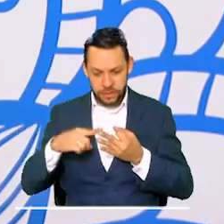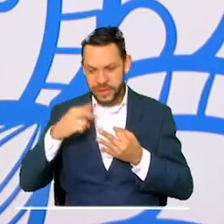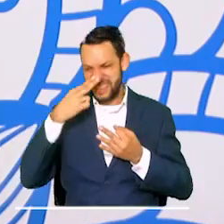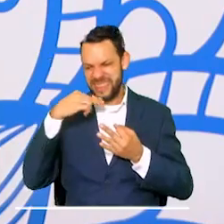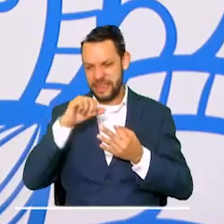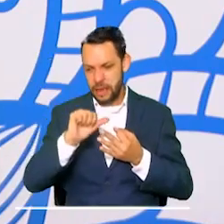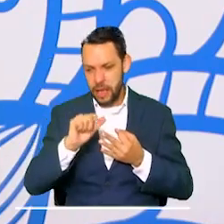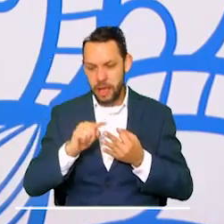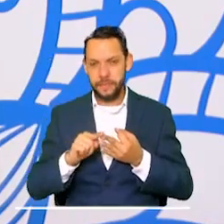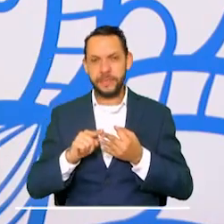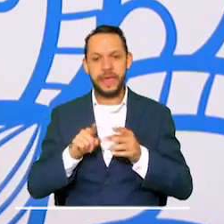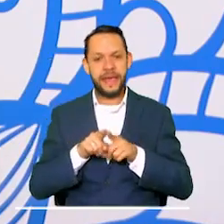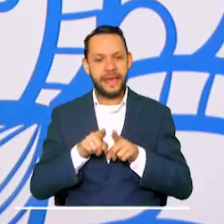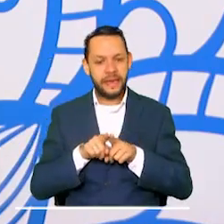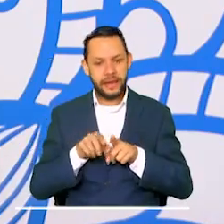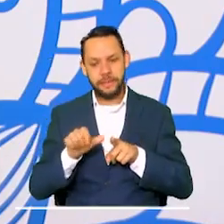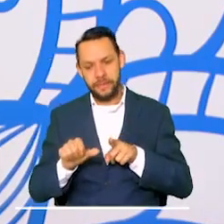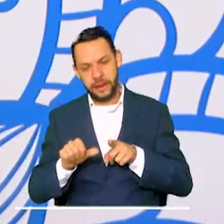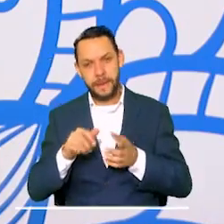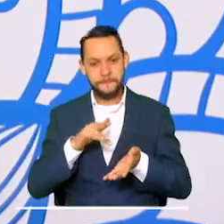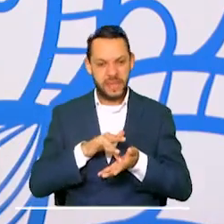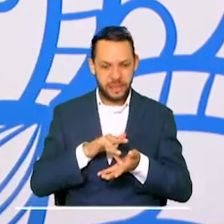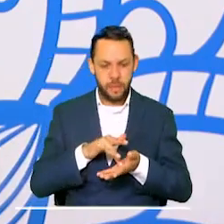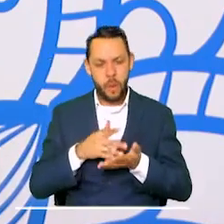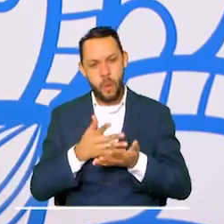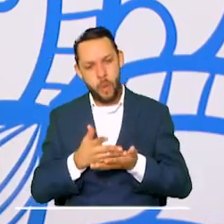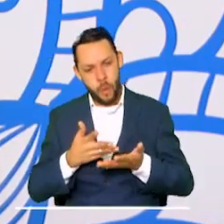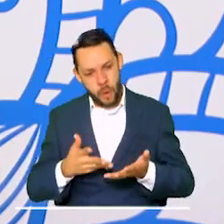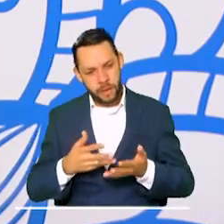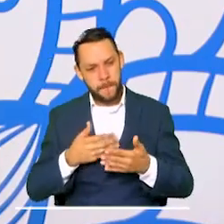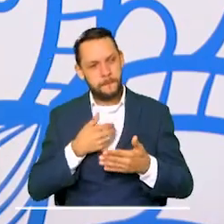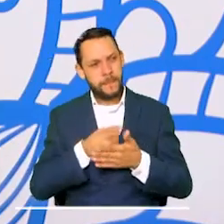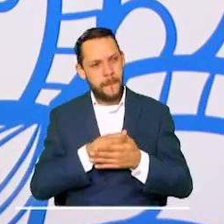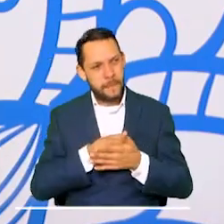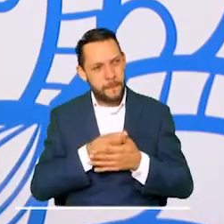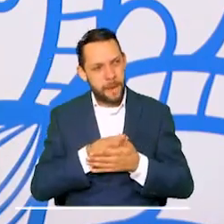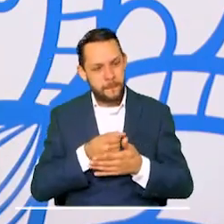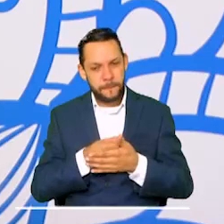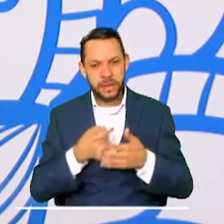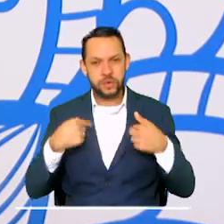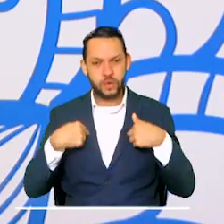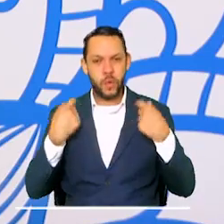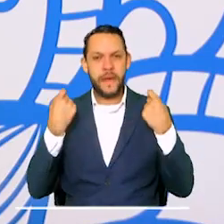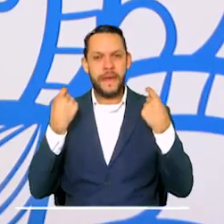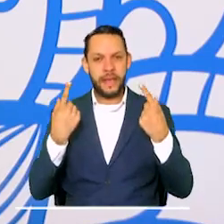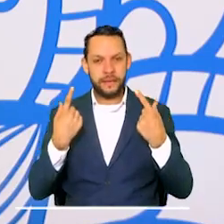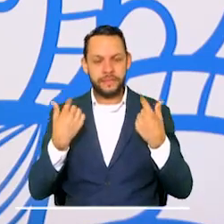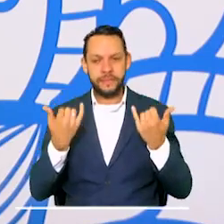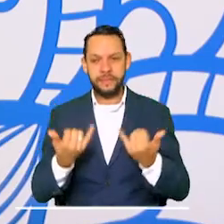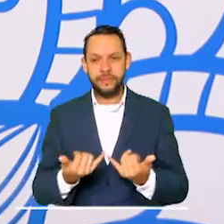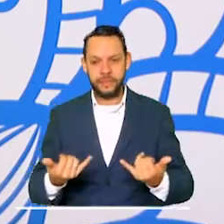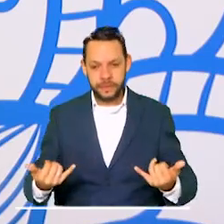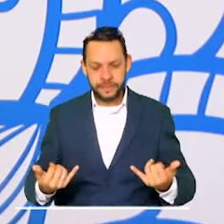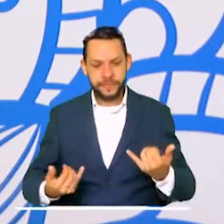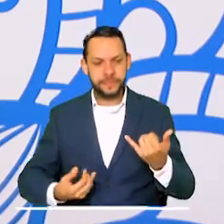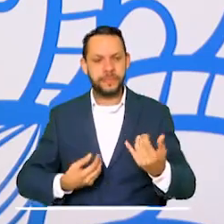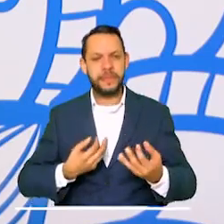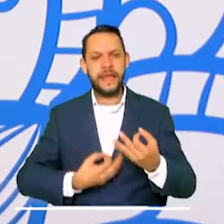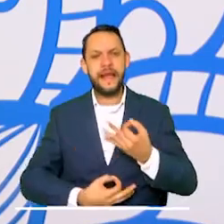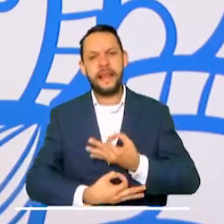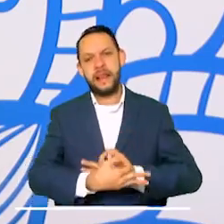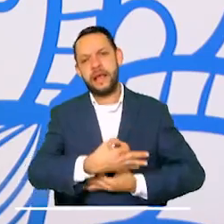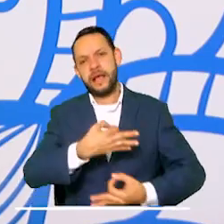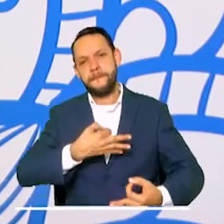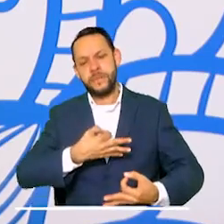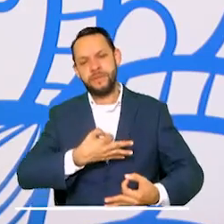como hermana. Y ese tipo de cosas me llevó a entender que la resiliencia y la